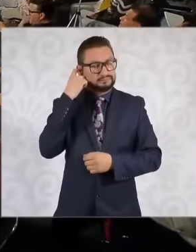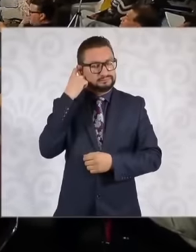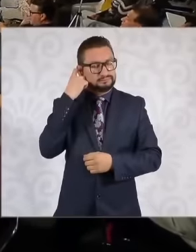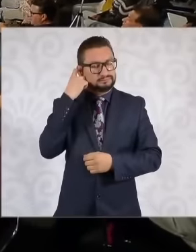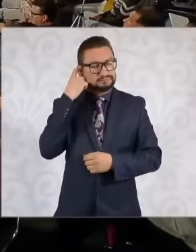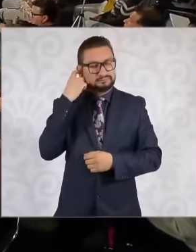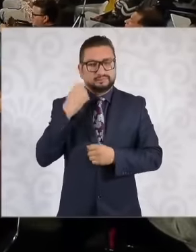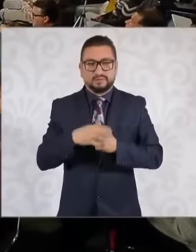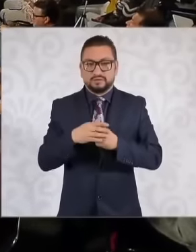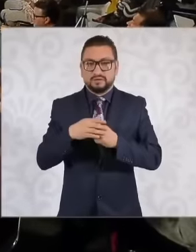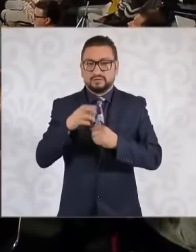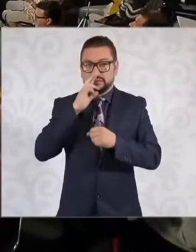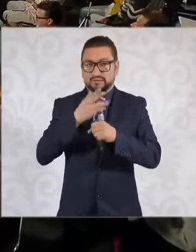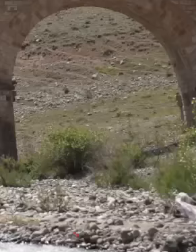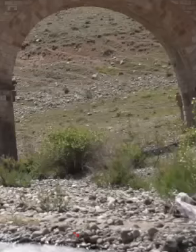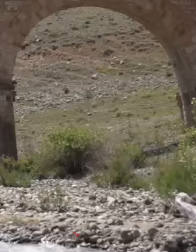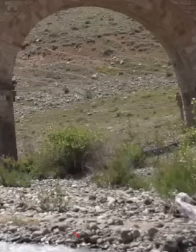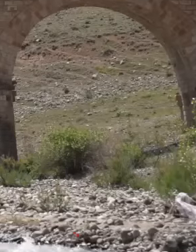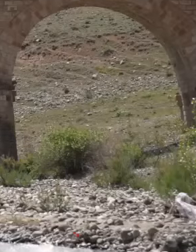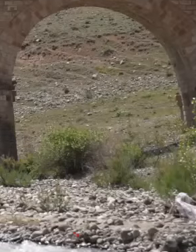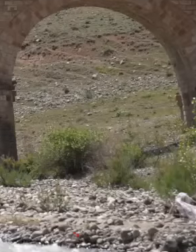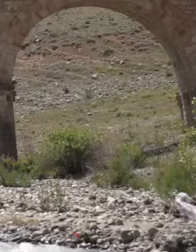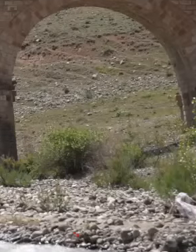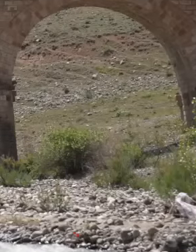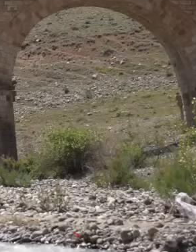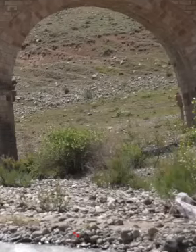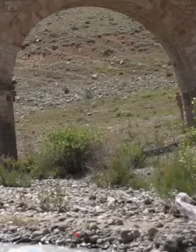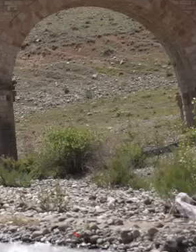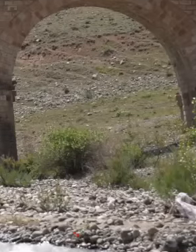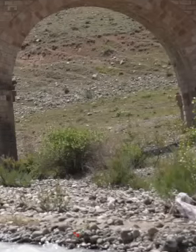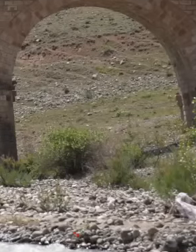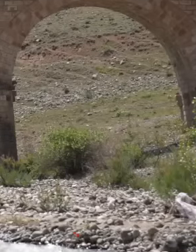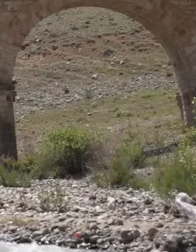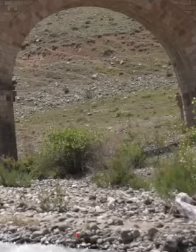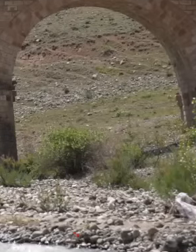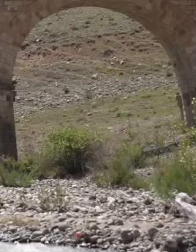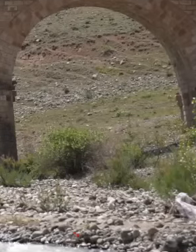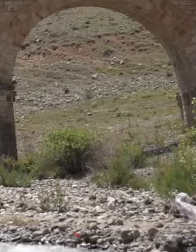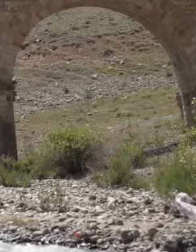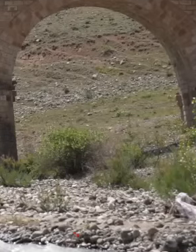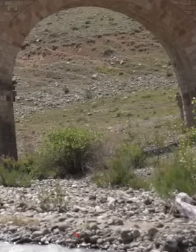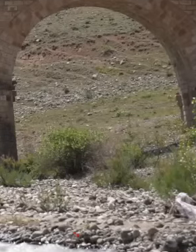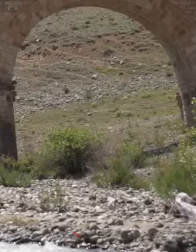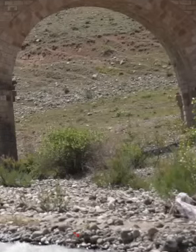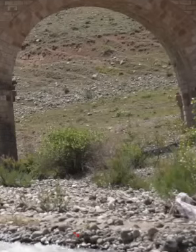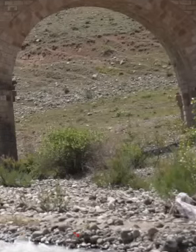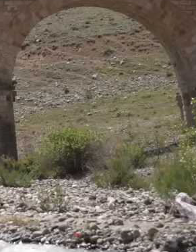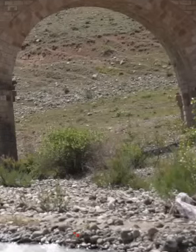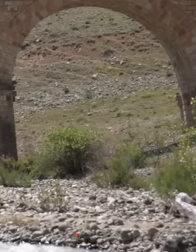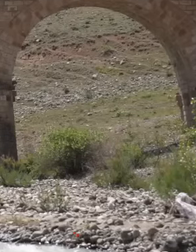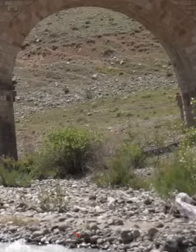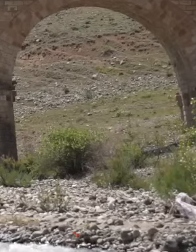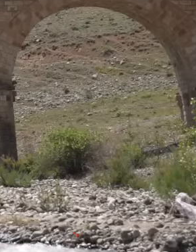Reguladora de Transporte Ferroviario. Él se va a encargar de